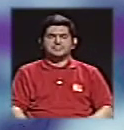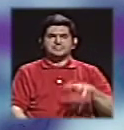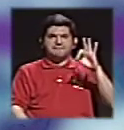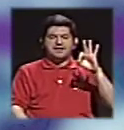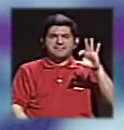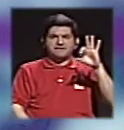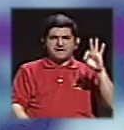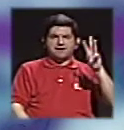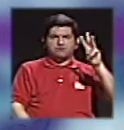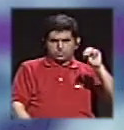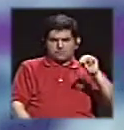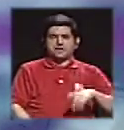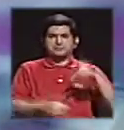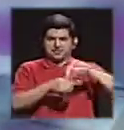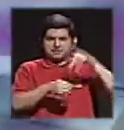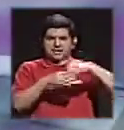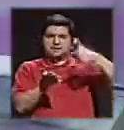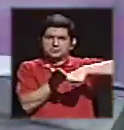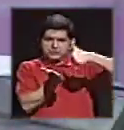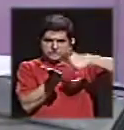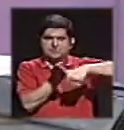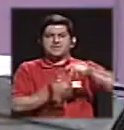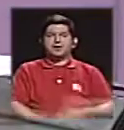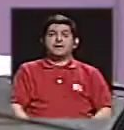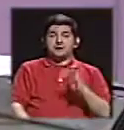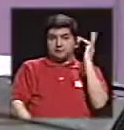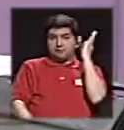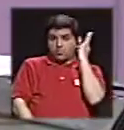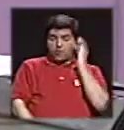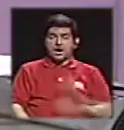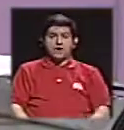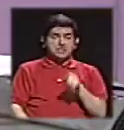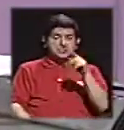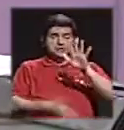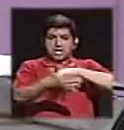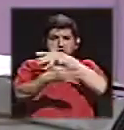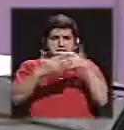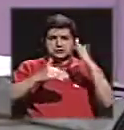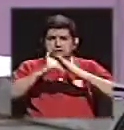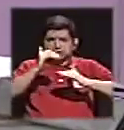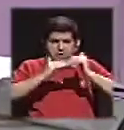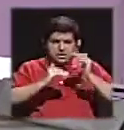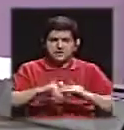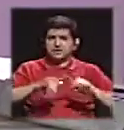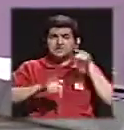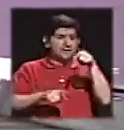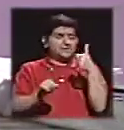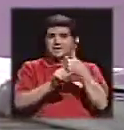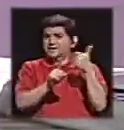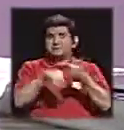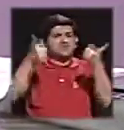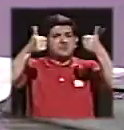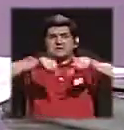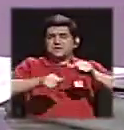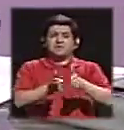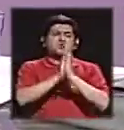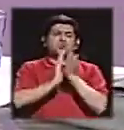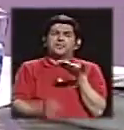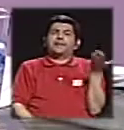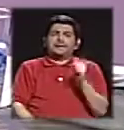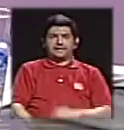Farabundo Martí va a participar en las elecciones, las mujeres construyen una agenda y ni siquiera entre ellas se ponen de acuerdo qué iban a